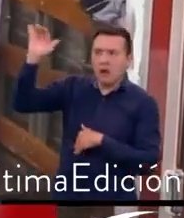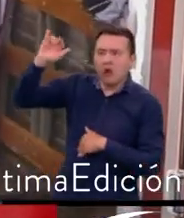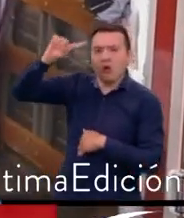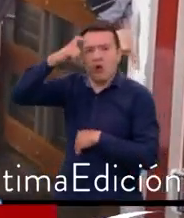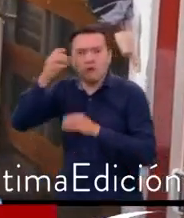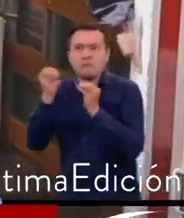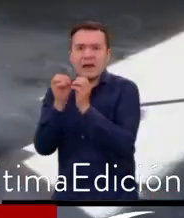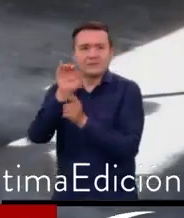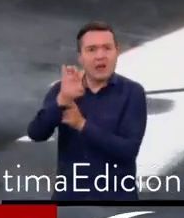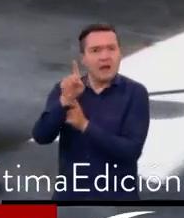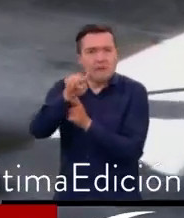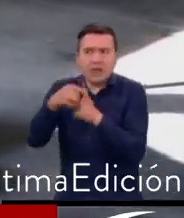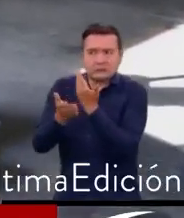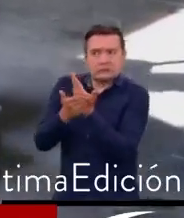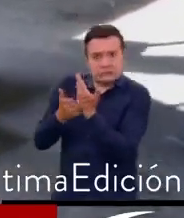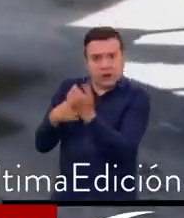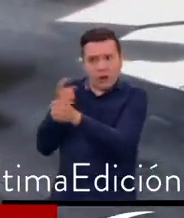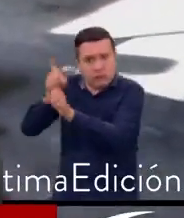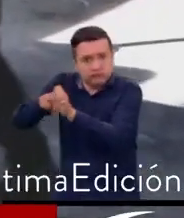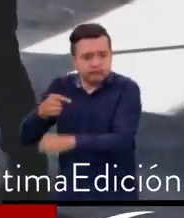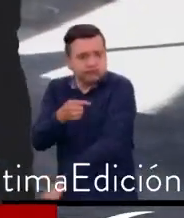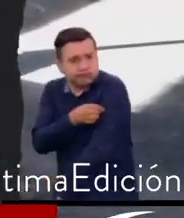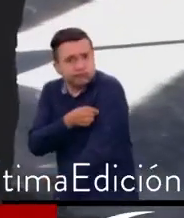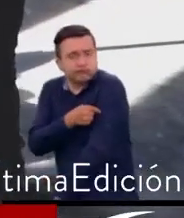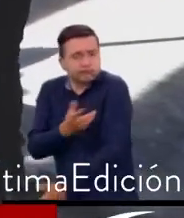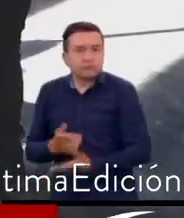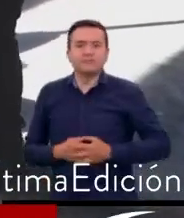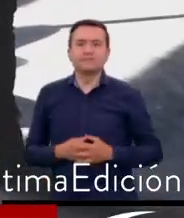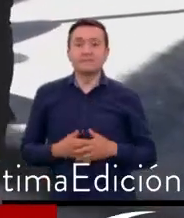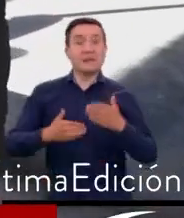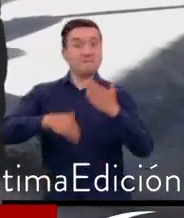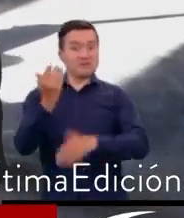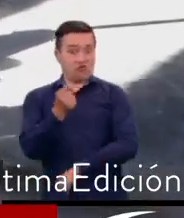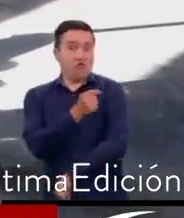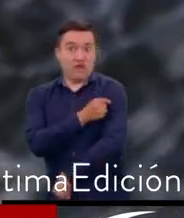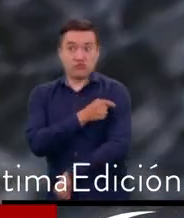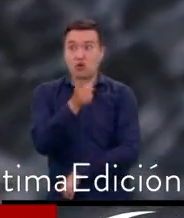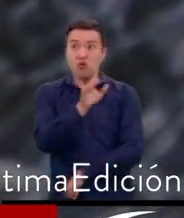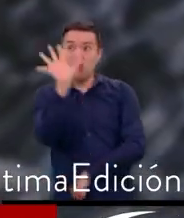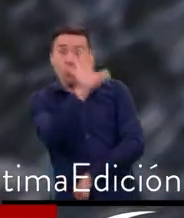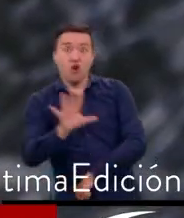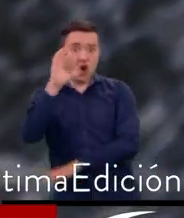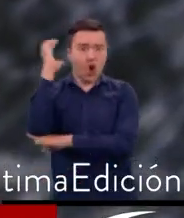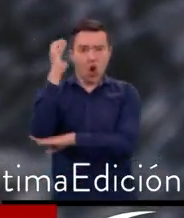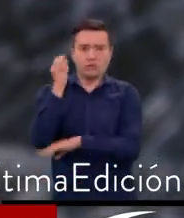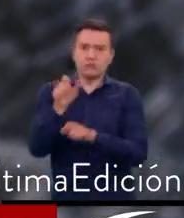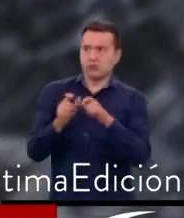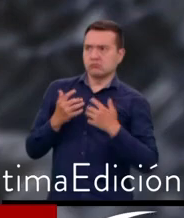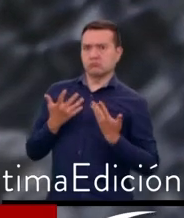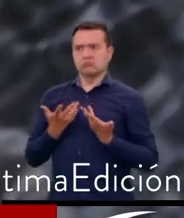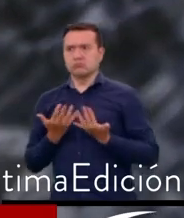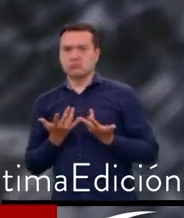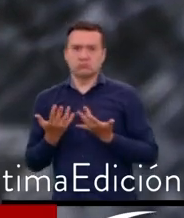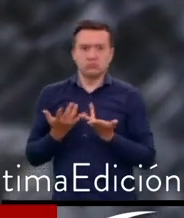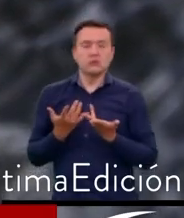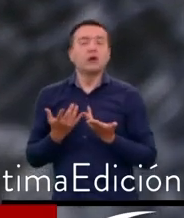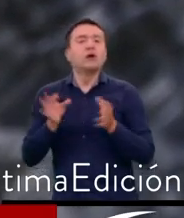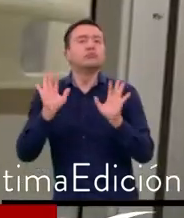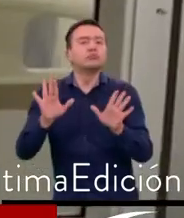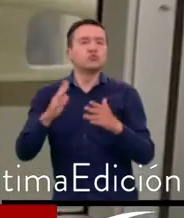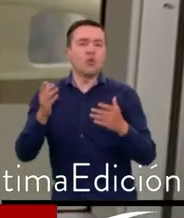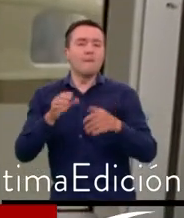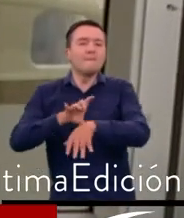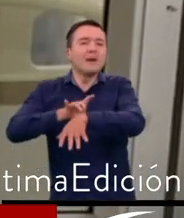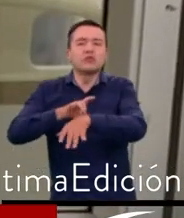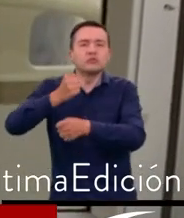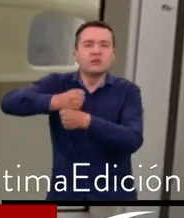El inicio de la vacunación ya tiene los primeros interrogantes de algunos médicos que esperaban estar en esta primera fase. Se trata sobre todo de médicos que realizan su servicio rural